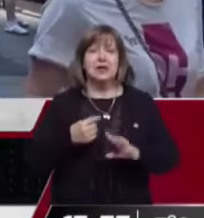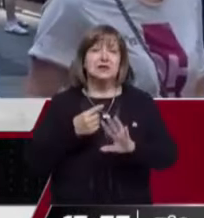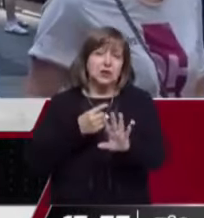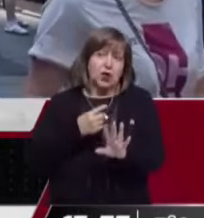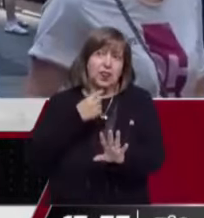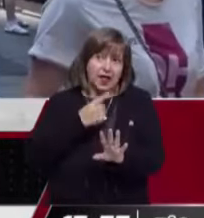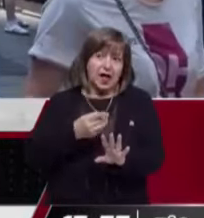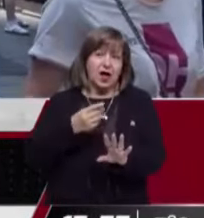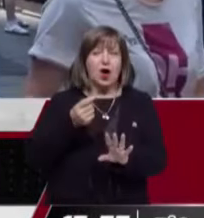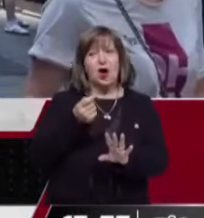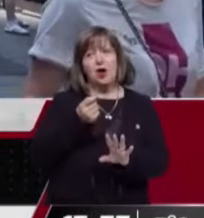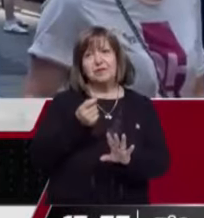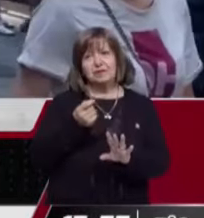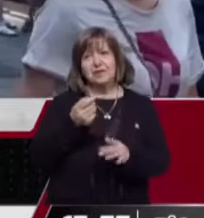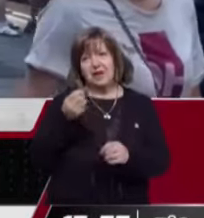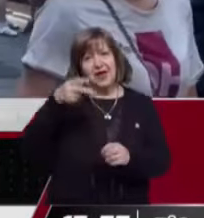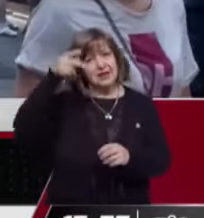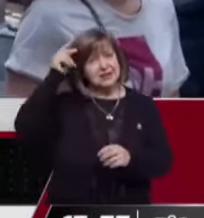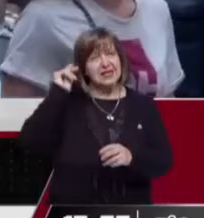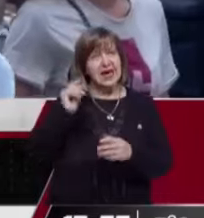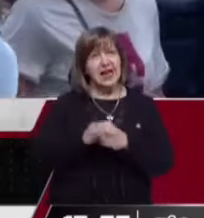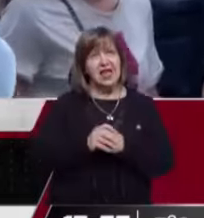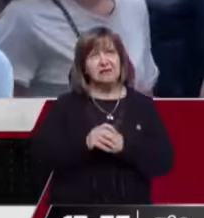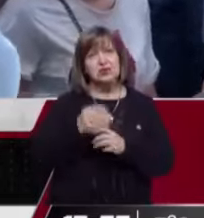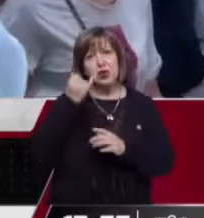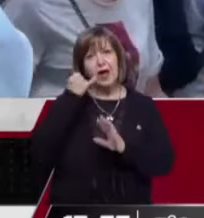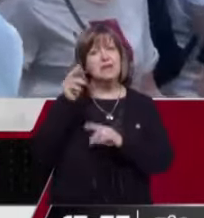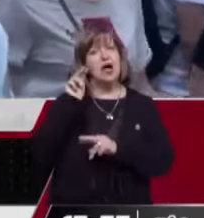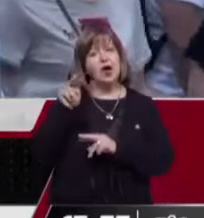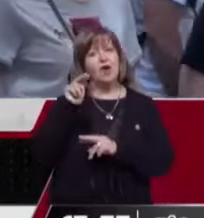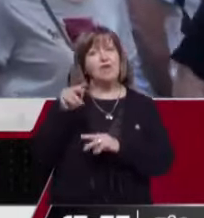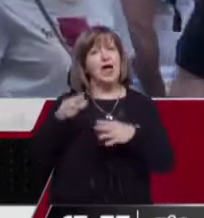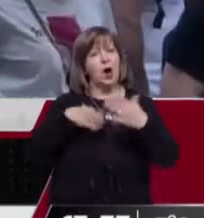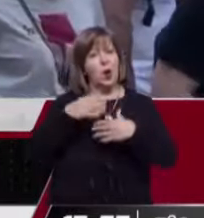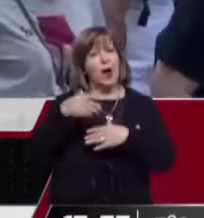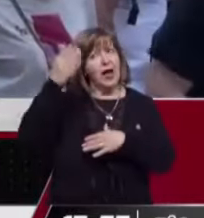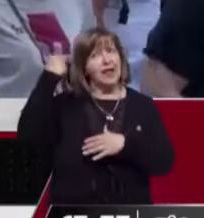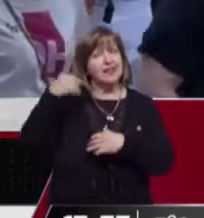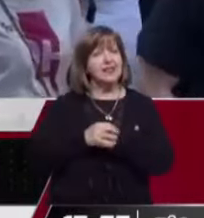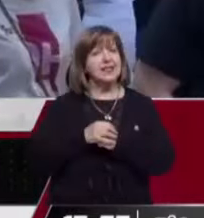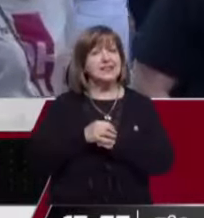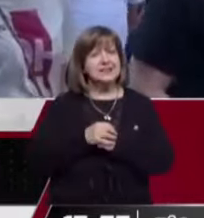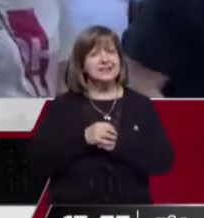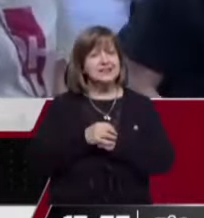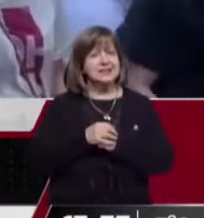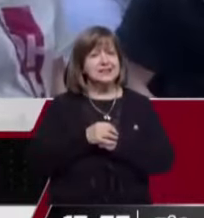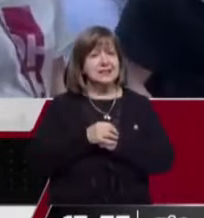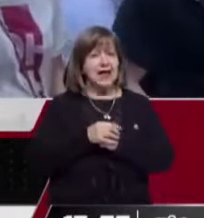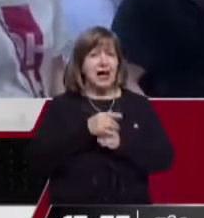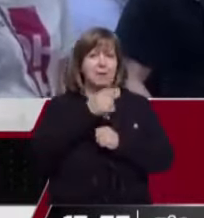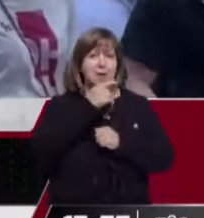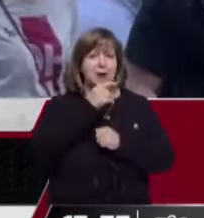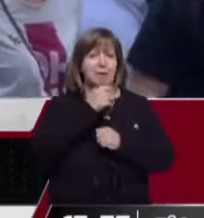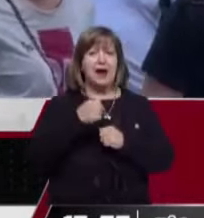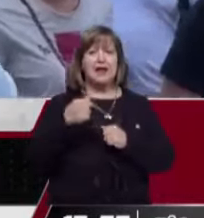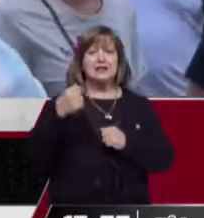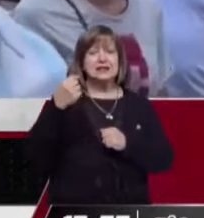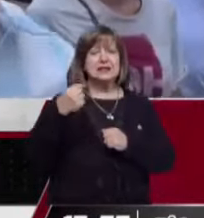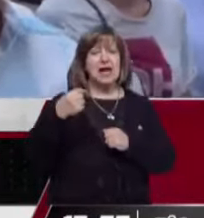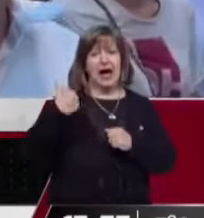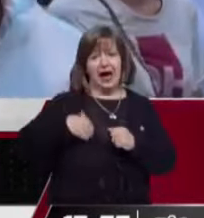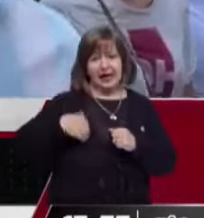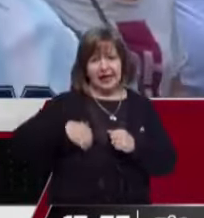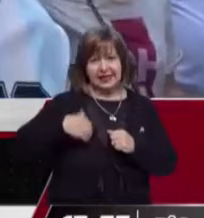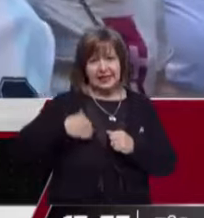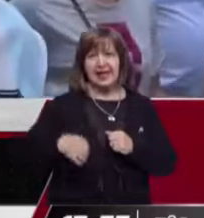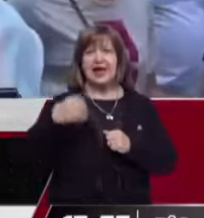nunca menosprecio al rival, pero vi jugar a Chile y la verdad es que yo te diría que tenemos un 4-1 hoy. Bueno, ha quedado grabado.